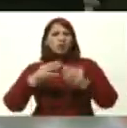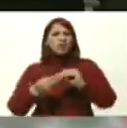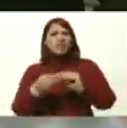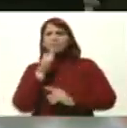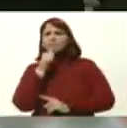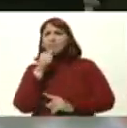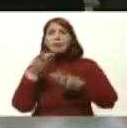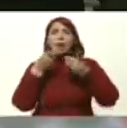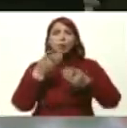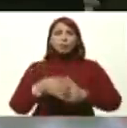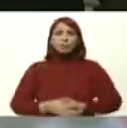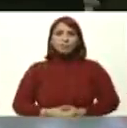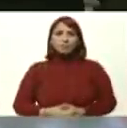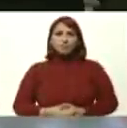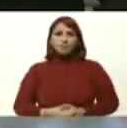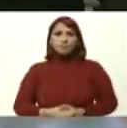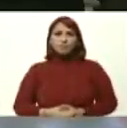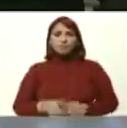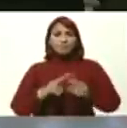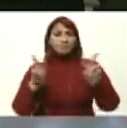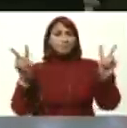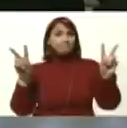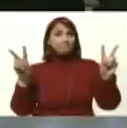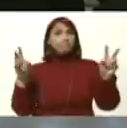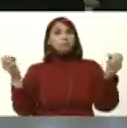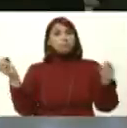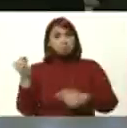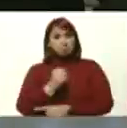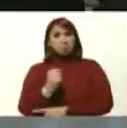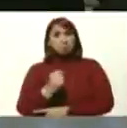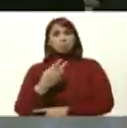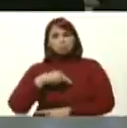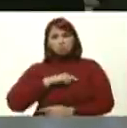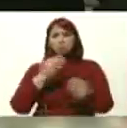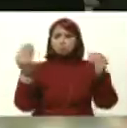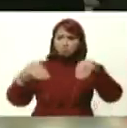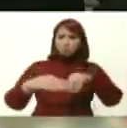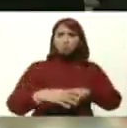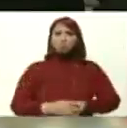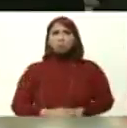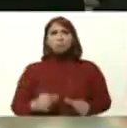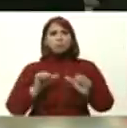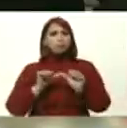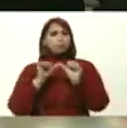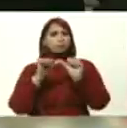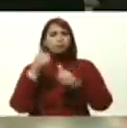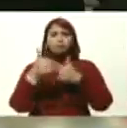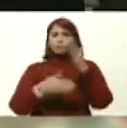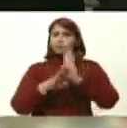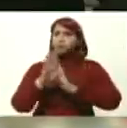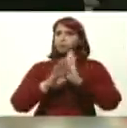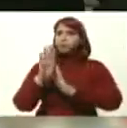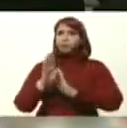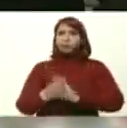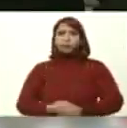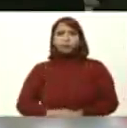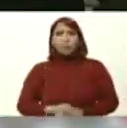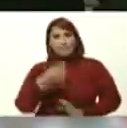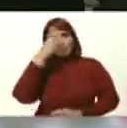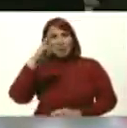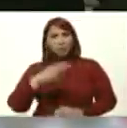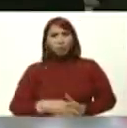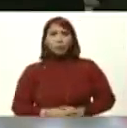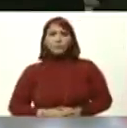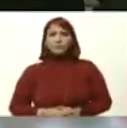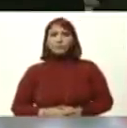del diálogo y de la paz. Así que sí, estoy de acuerdo, seguimos avanzando en México.